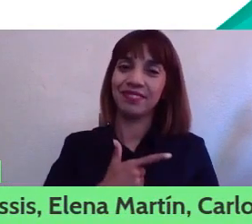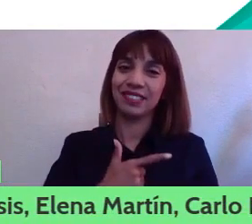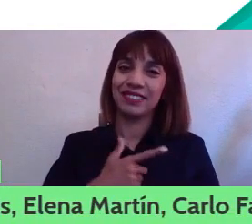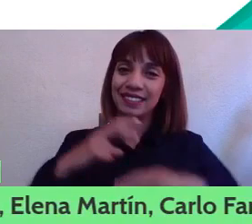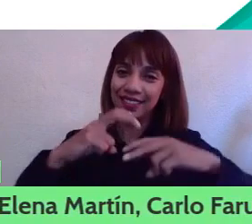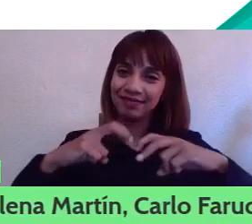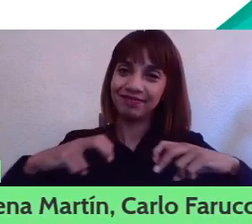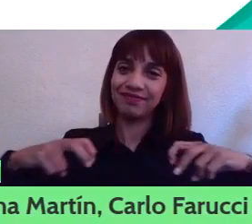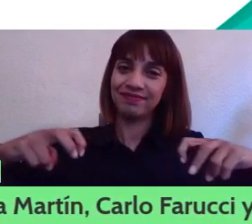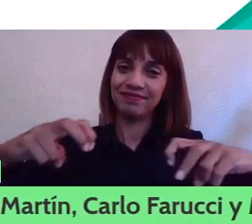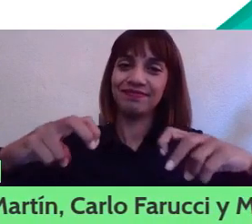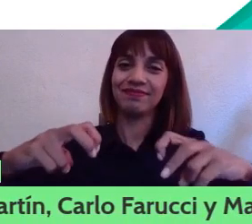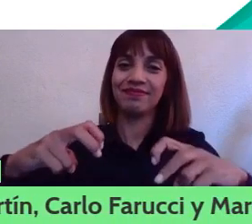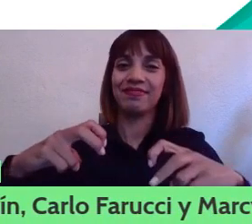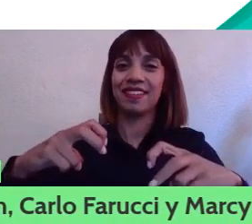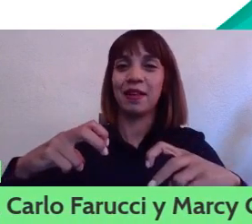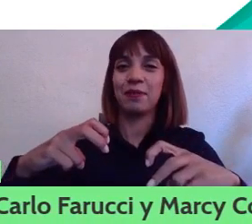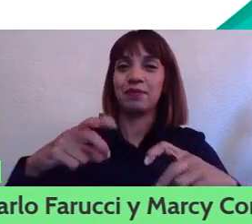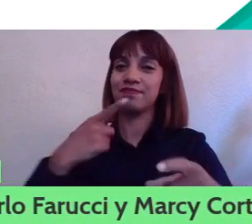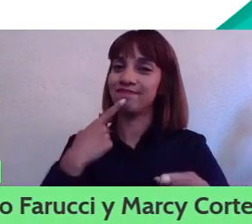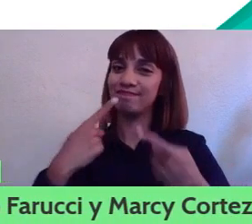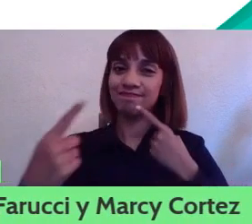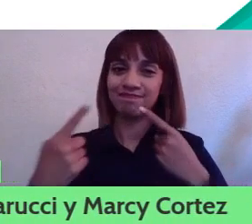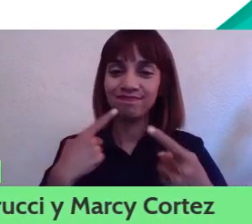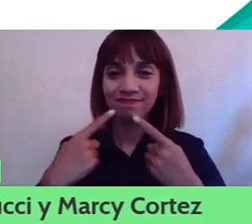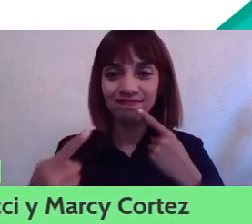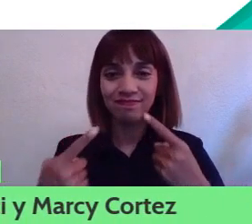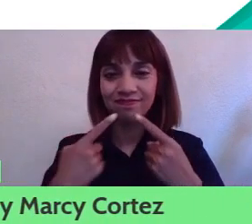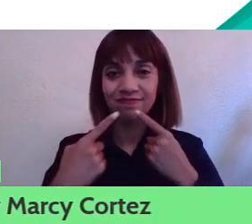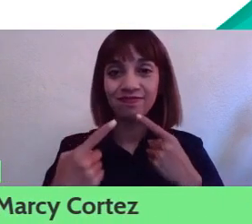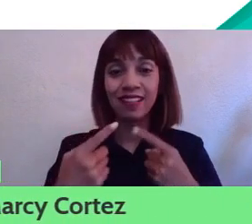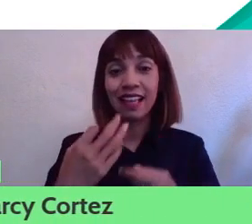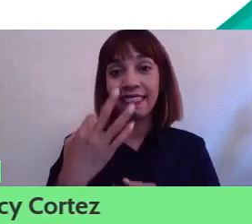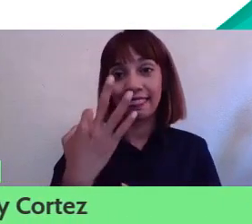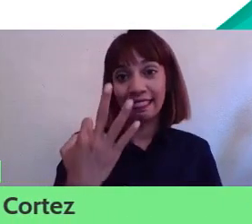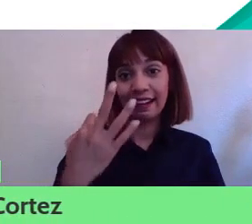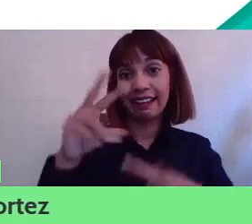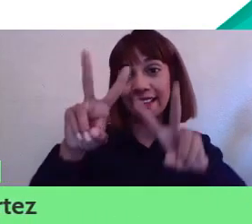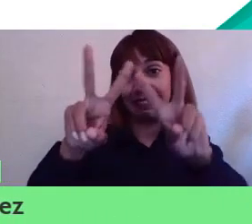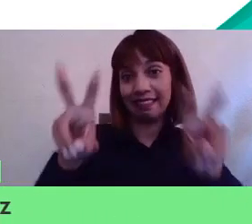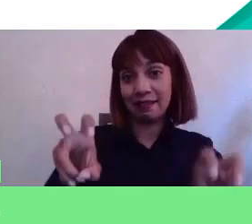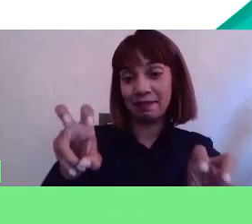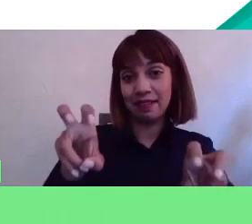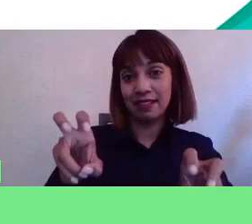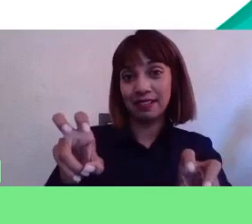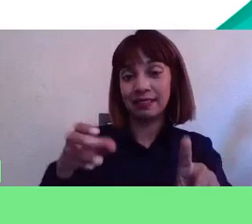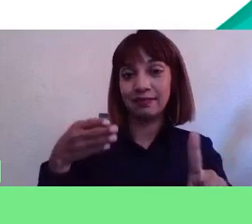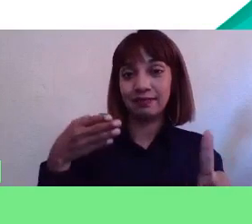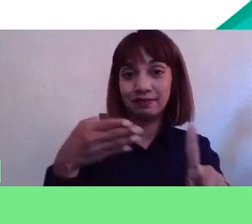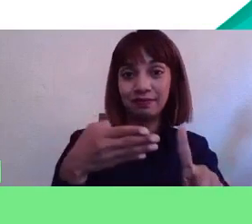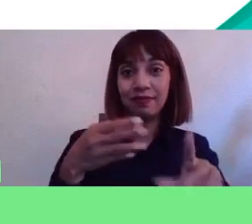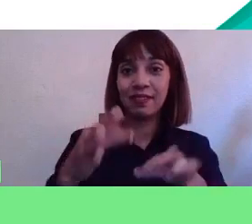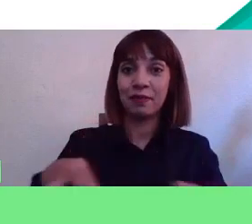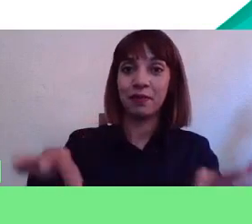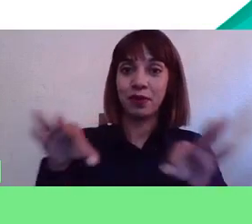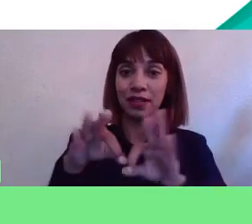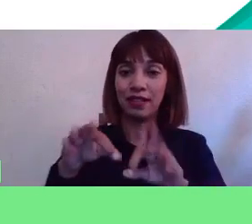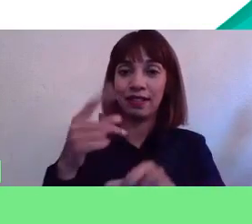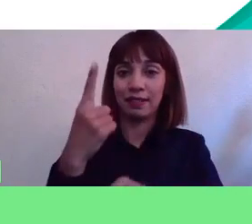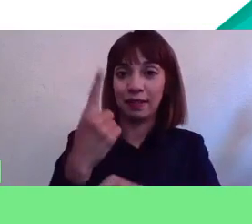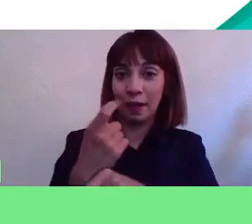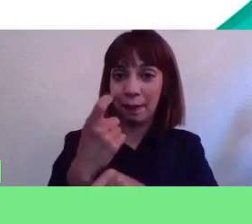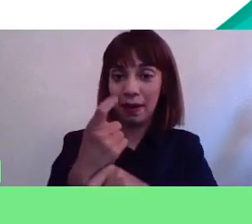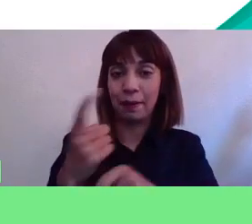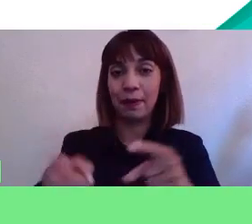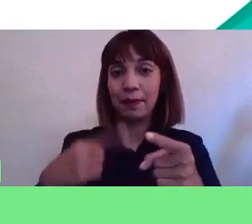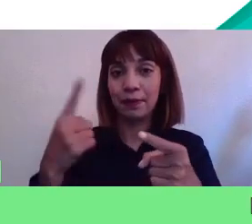es que hemos hablado y hemos visto tres temas recurrentes. El primero es que debemos